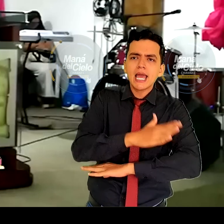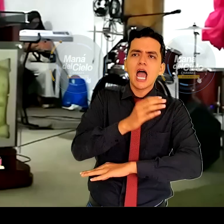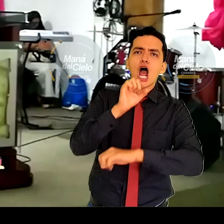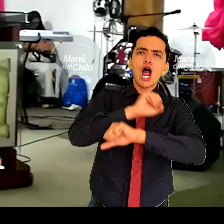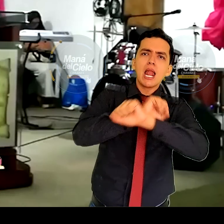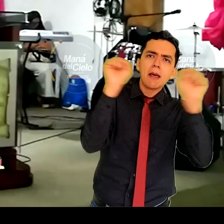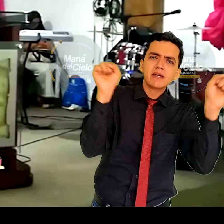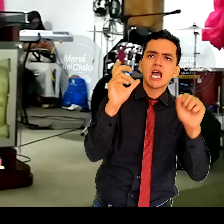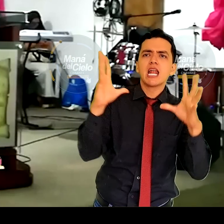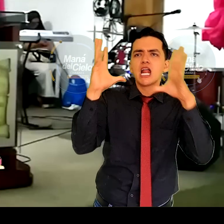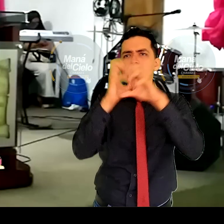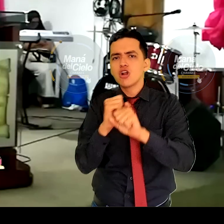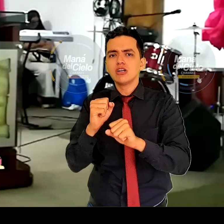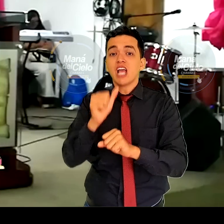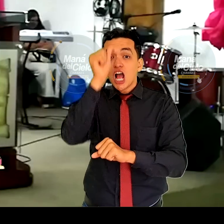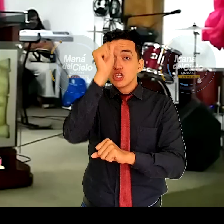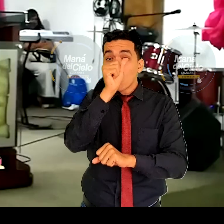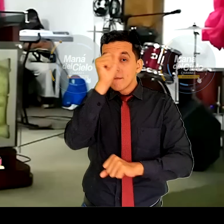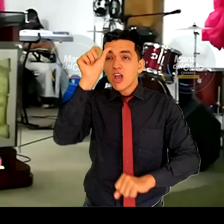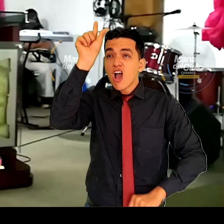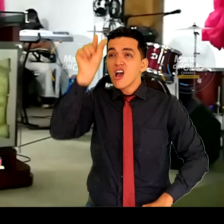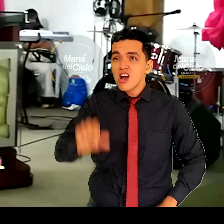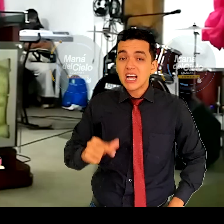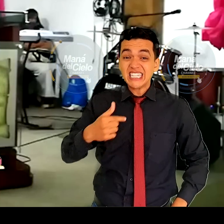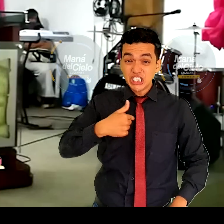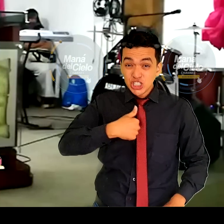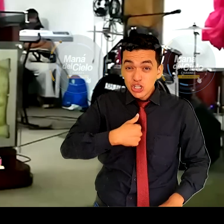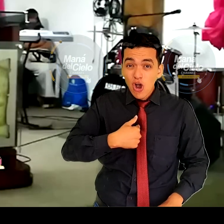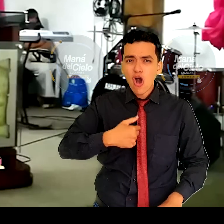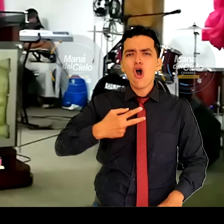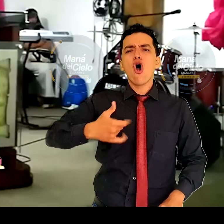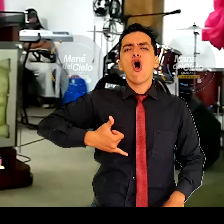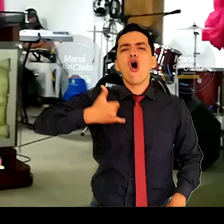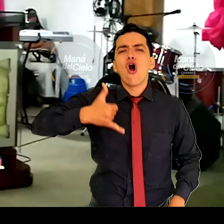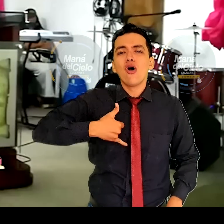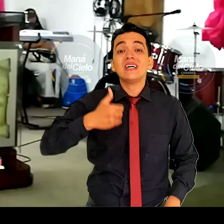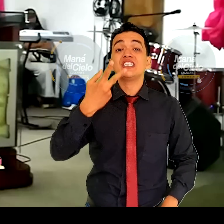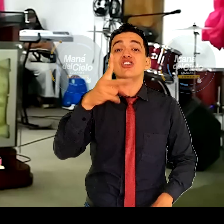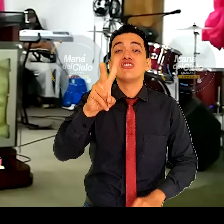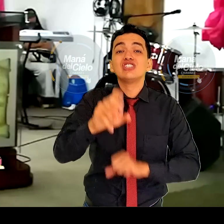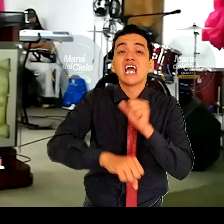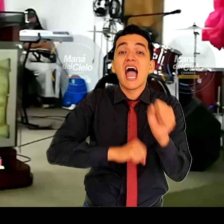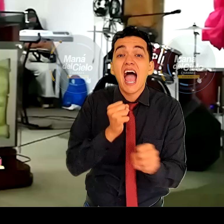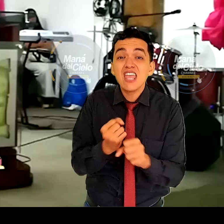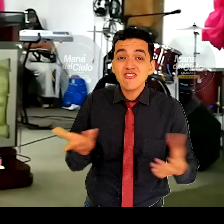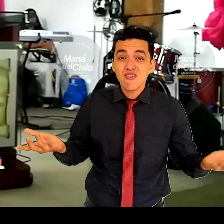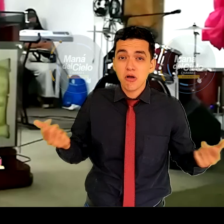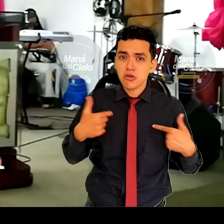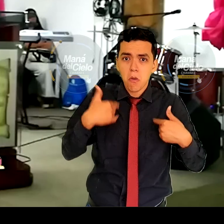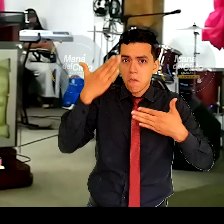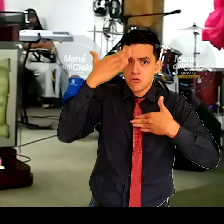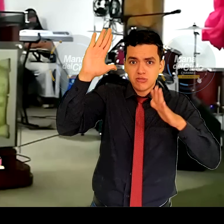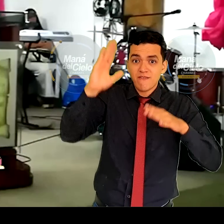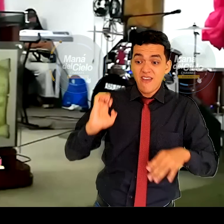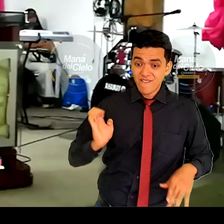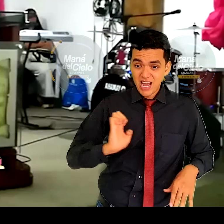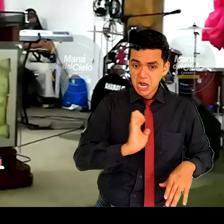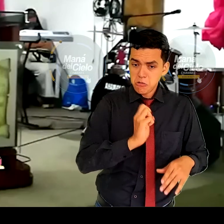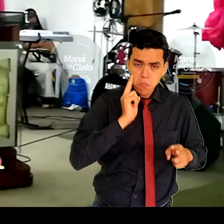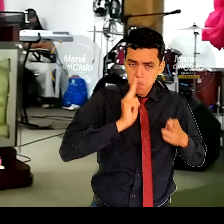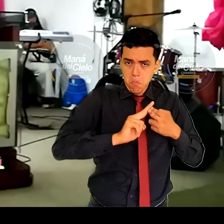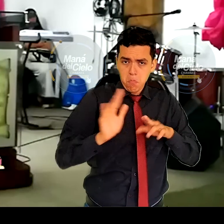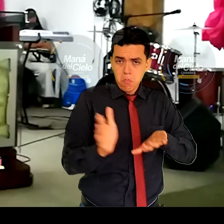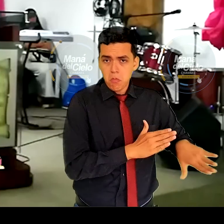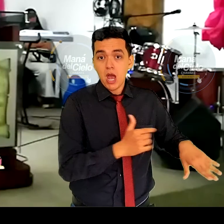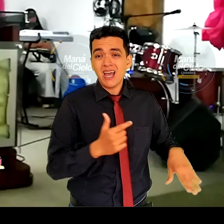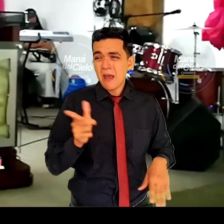iglesia que a rezar, y yo vivía como aburrida. ¿Esto qué es? Como que no me hallaba, como que yo decía, esto no es. Yo no conocía todavía el evangelio, pero yo no me